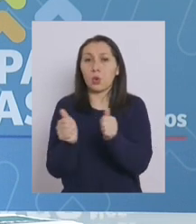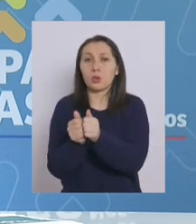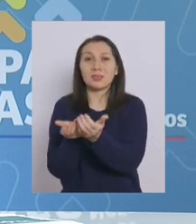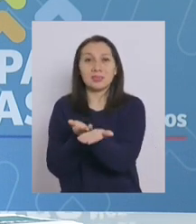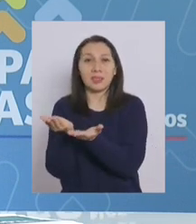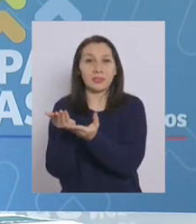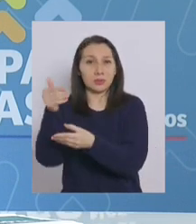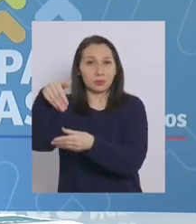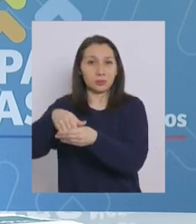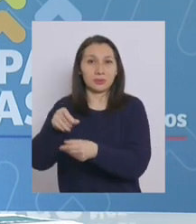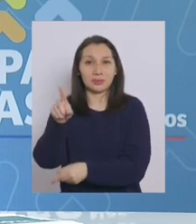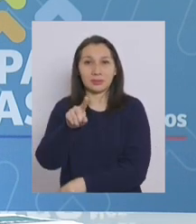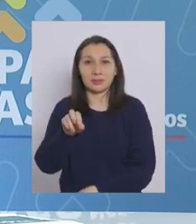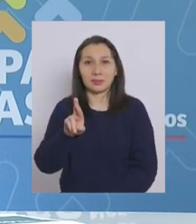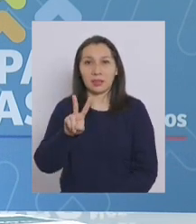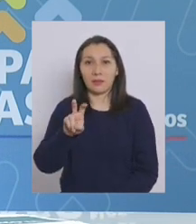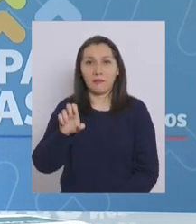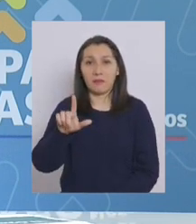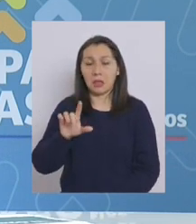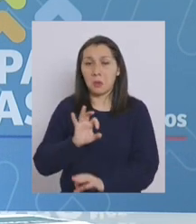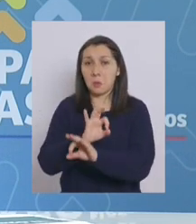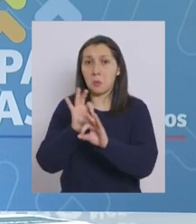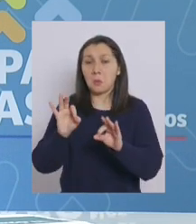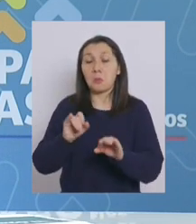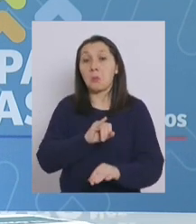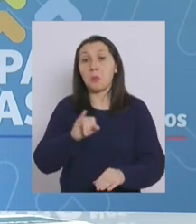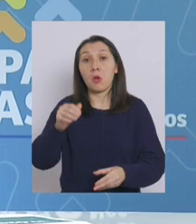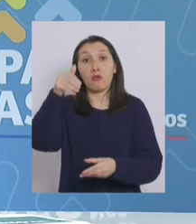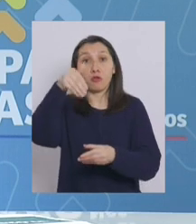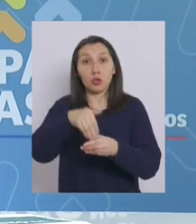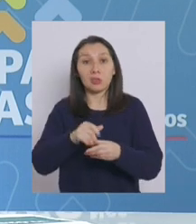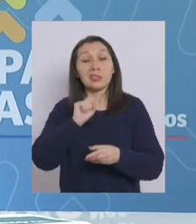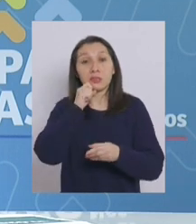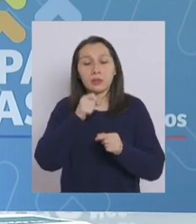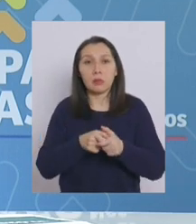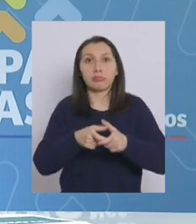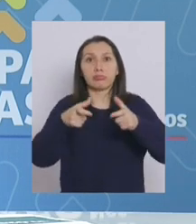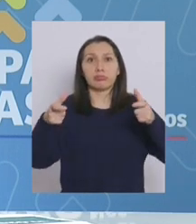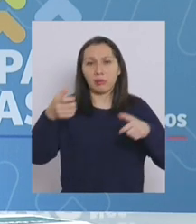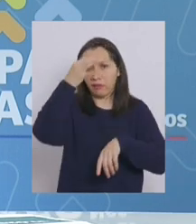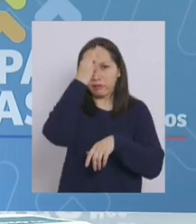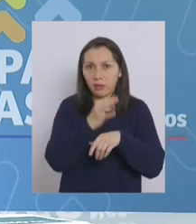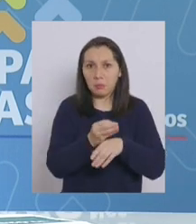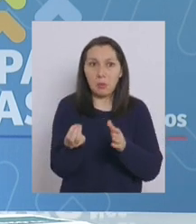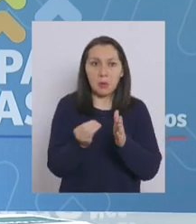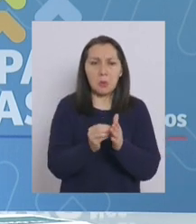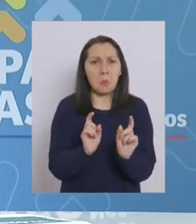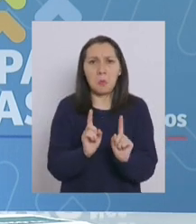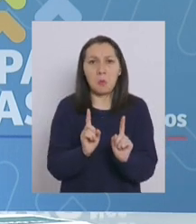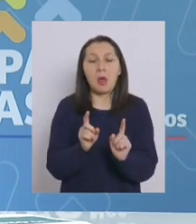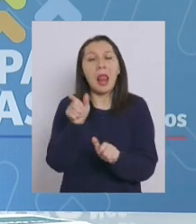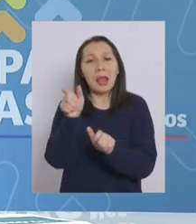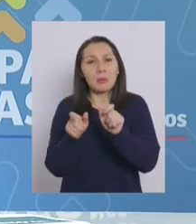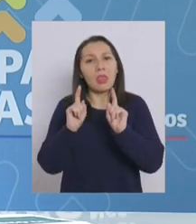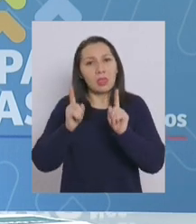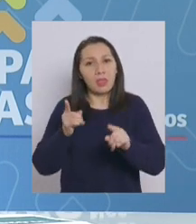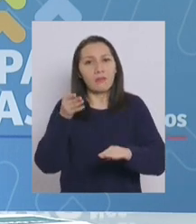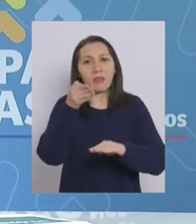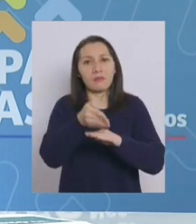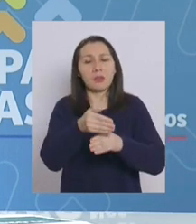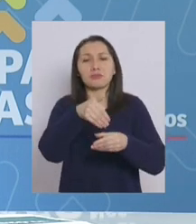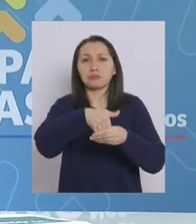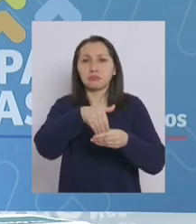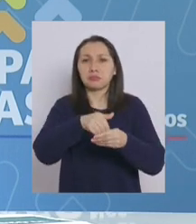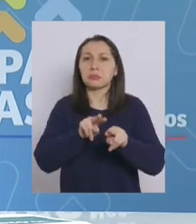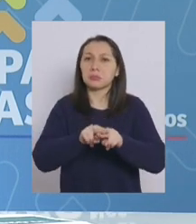CERVEL, y nunca se ha demostrado que después de una elección hay un aumento de casos. Por lo tanto, creo que la gente tiene que ir a votar con